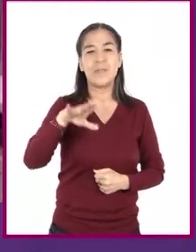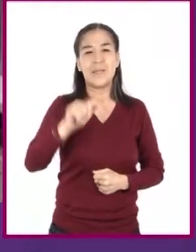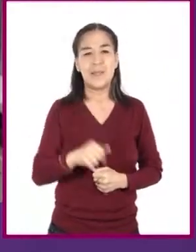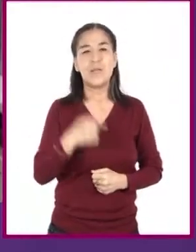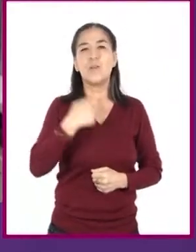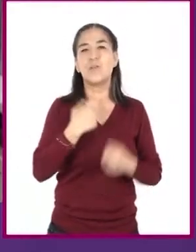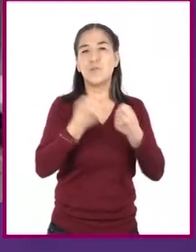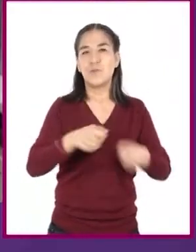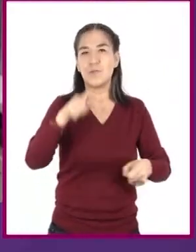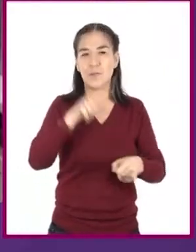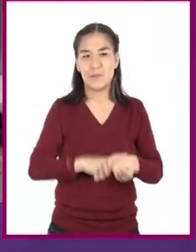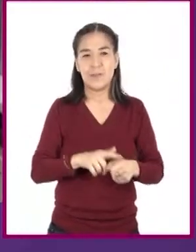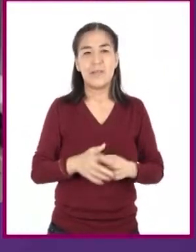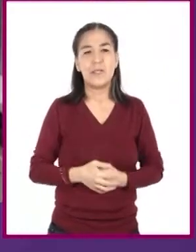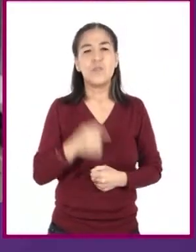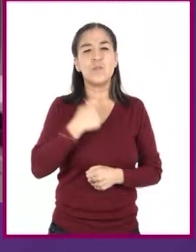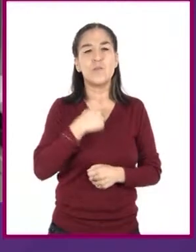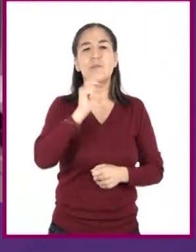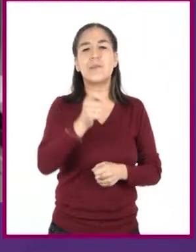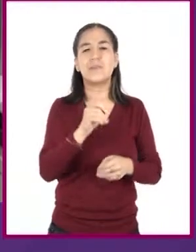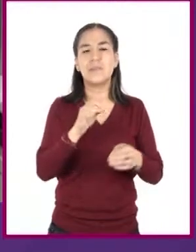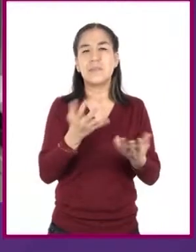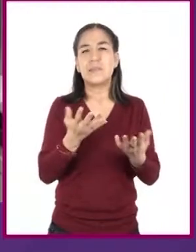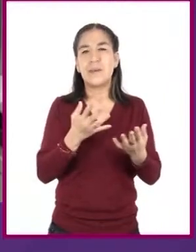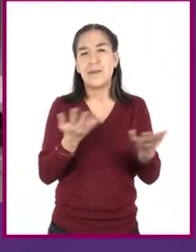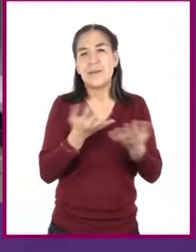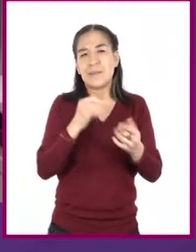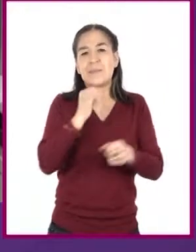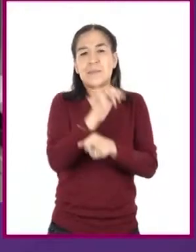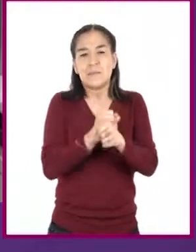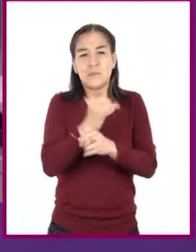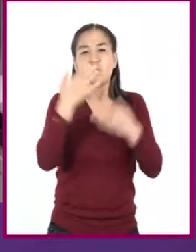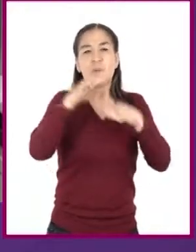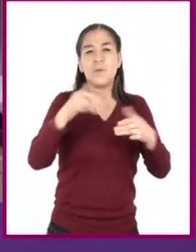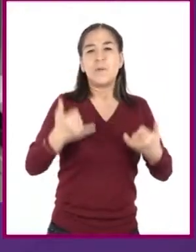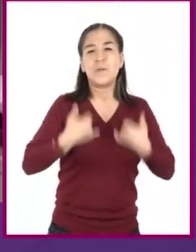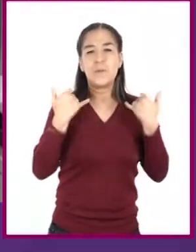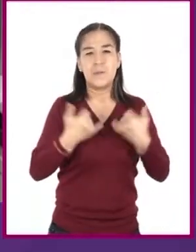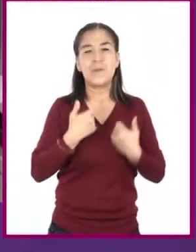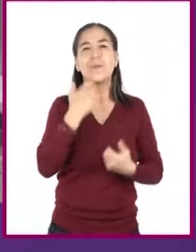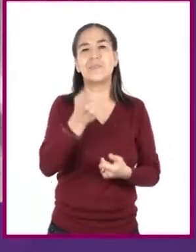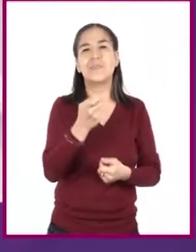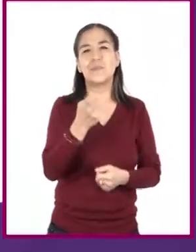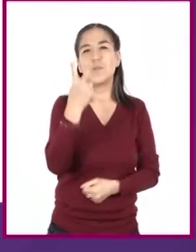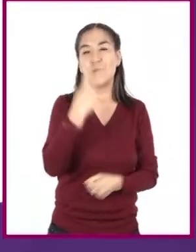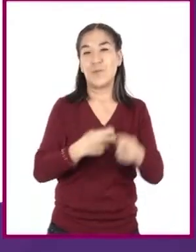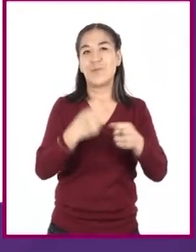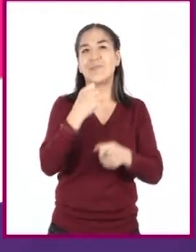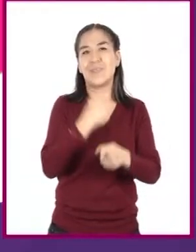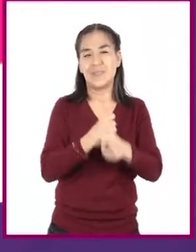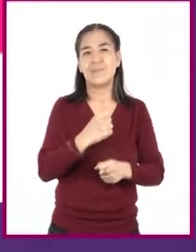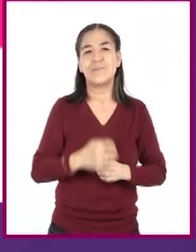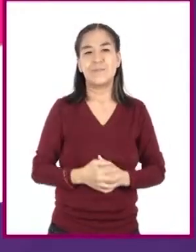soy socióloga y me dedico a la investigación sobre jóvenes desde hace más de 2 décadas.